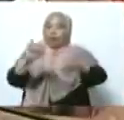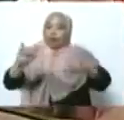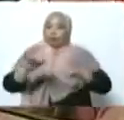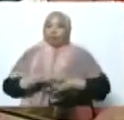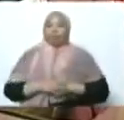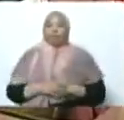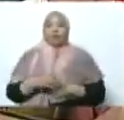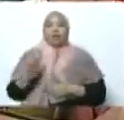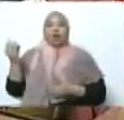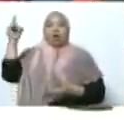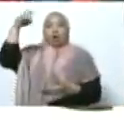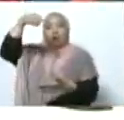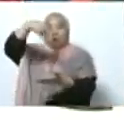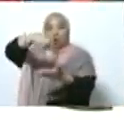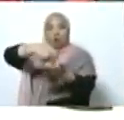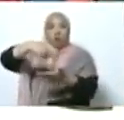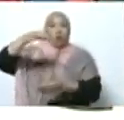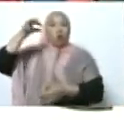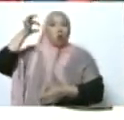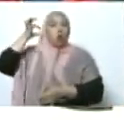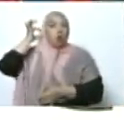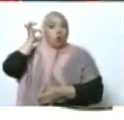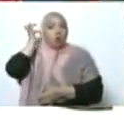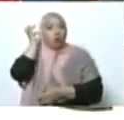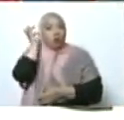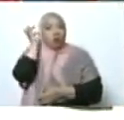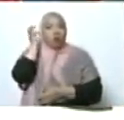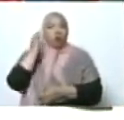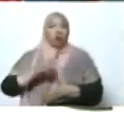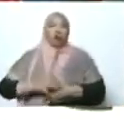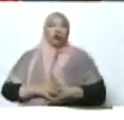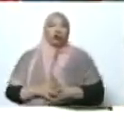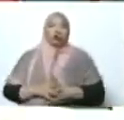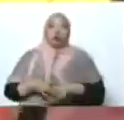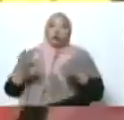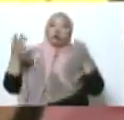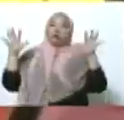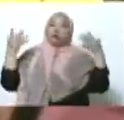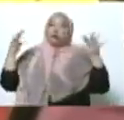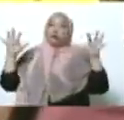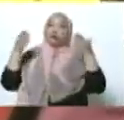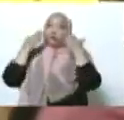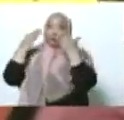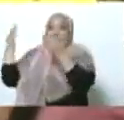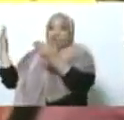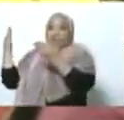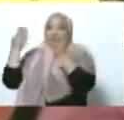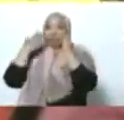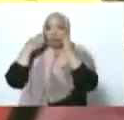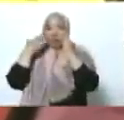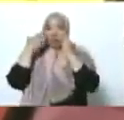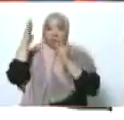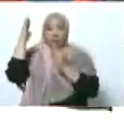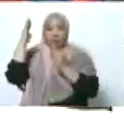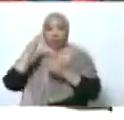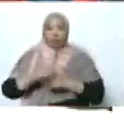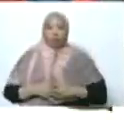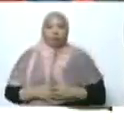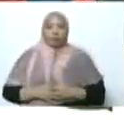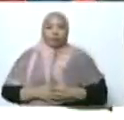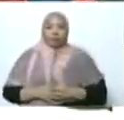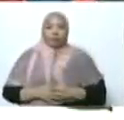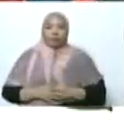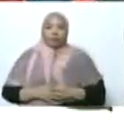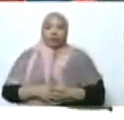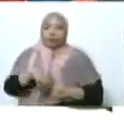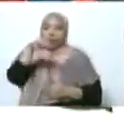Carabobo, la compañera Robexa Poleo, ya fue enlace para las elecciones, que quedaría al frente.